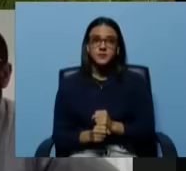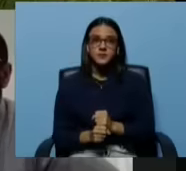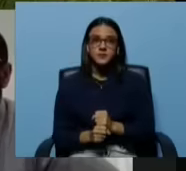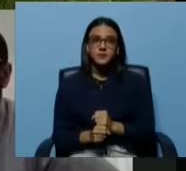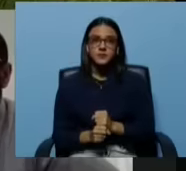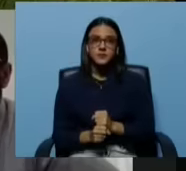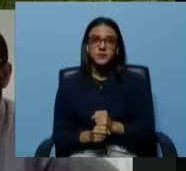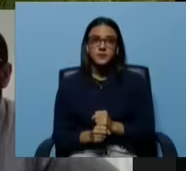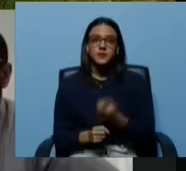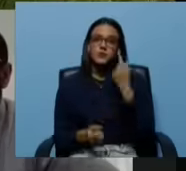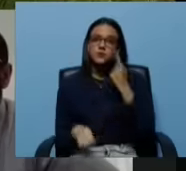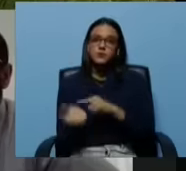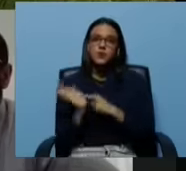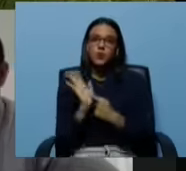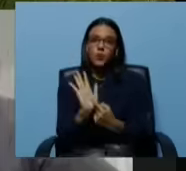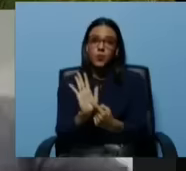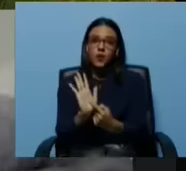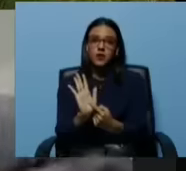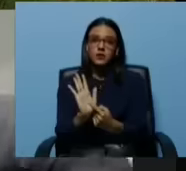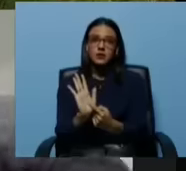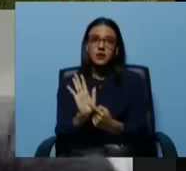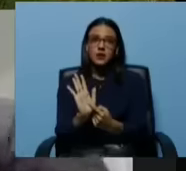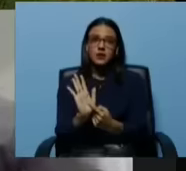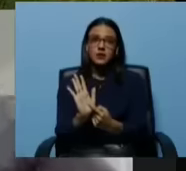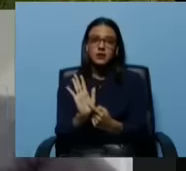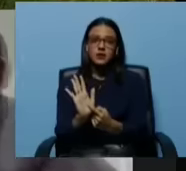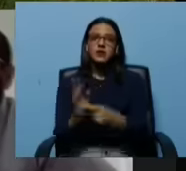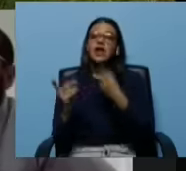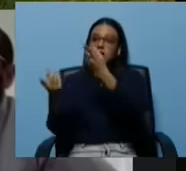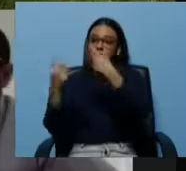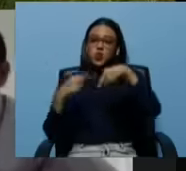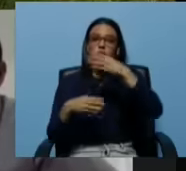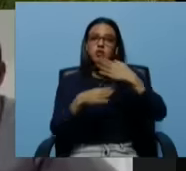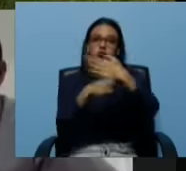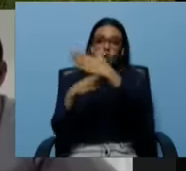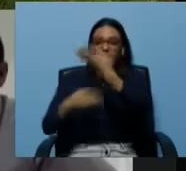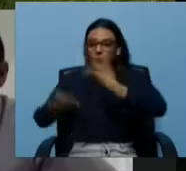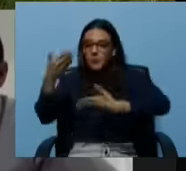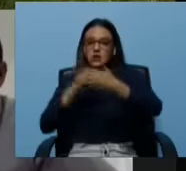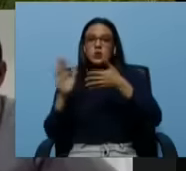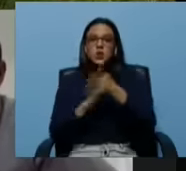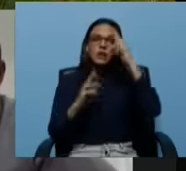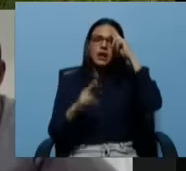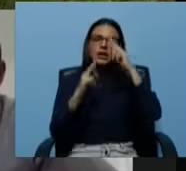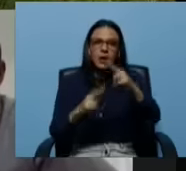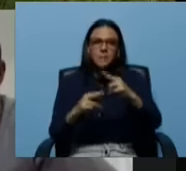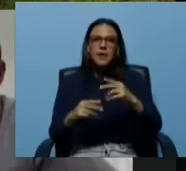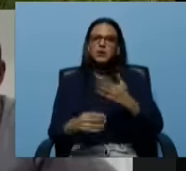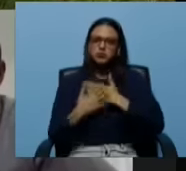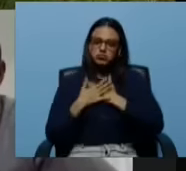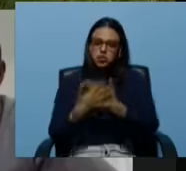la muestra de respeto, solidaridad, apoyo, amor